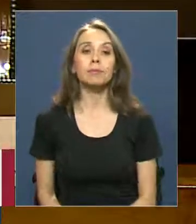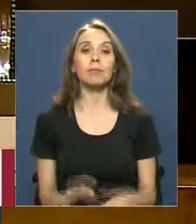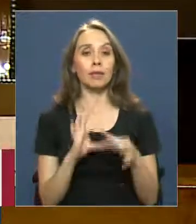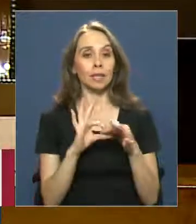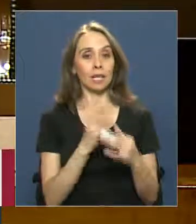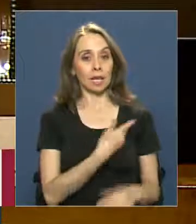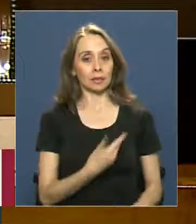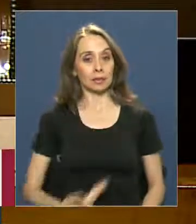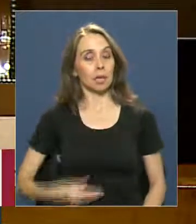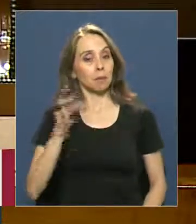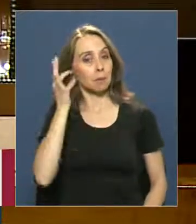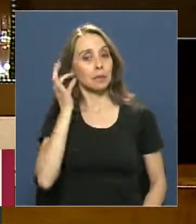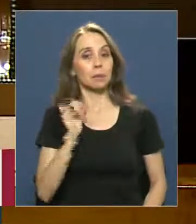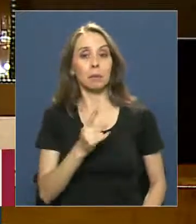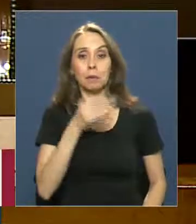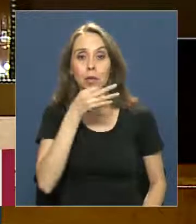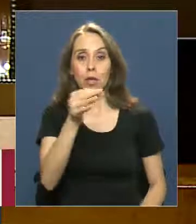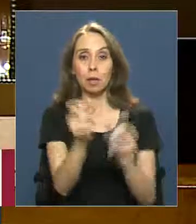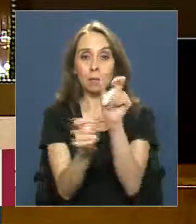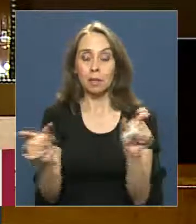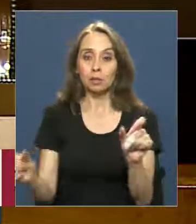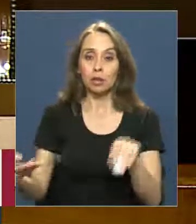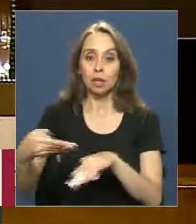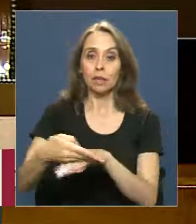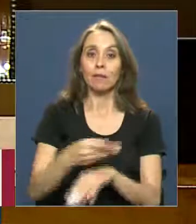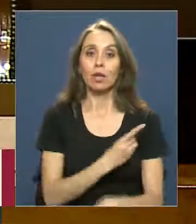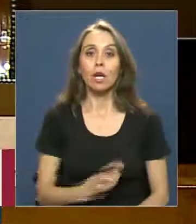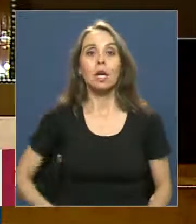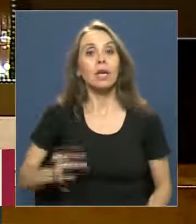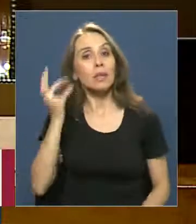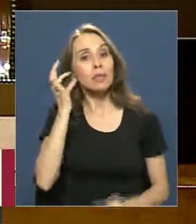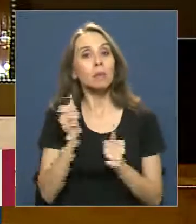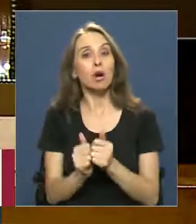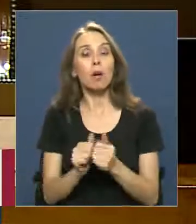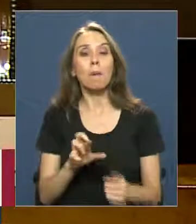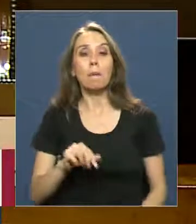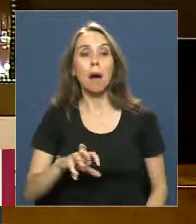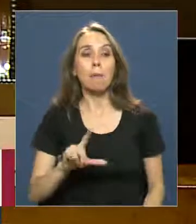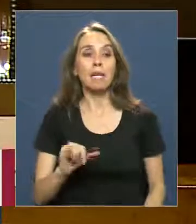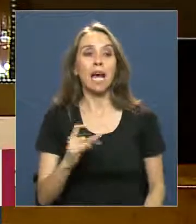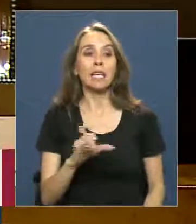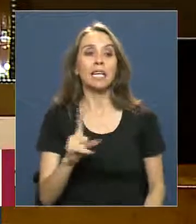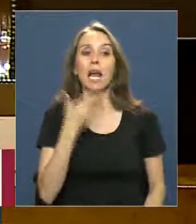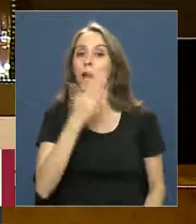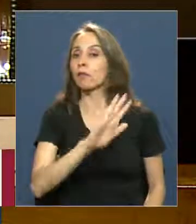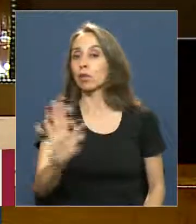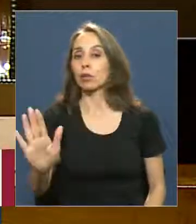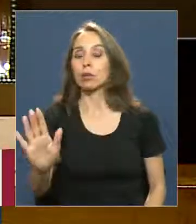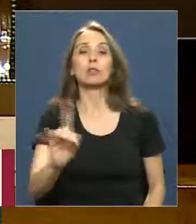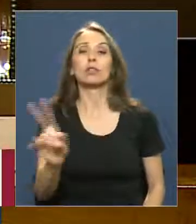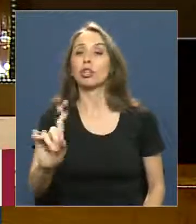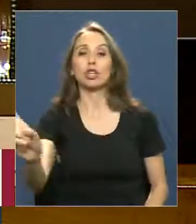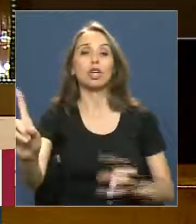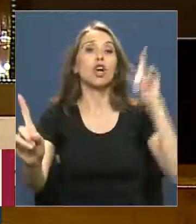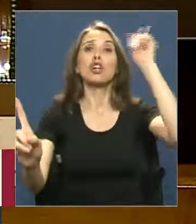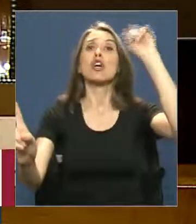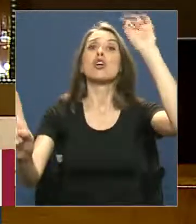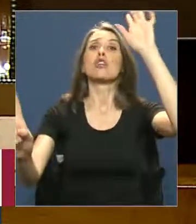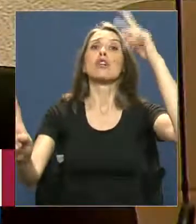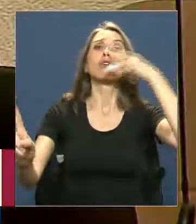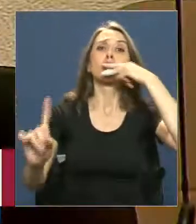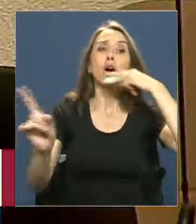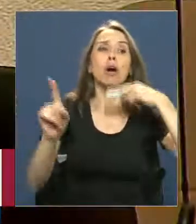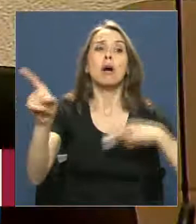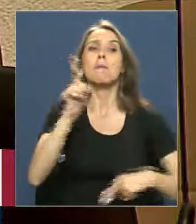Gracias, presidente. Bueno, decir primero a los asistentes de que la diputada compañera Pamela Giles habló cuando muchos callaron.